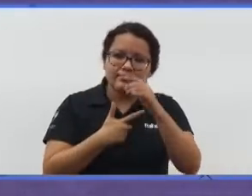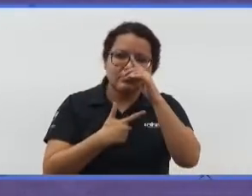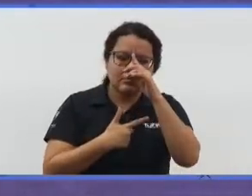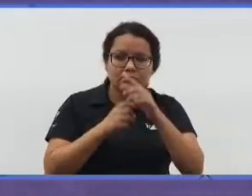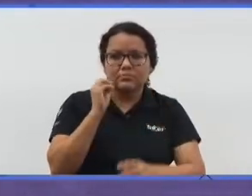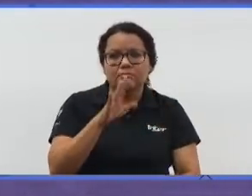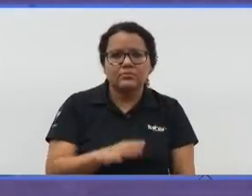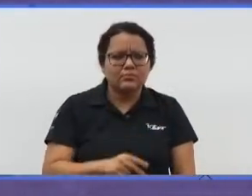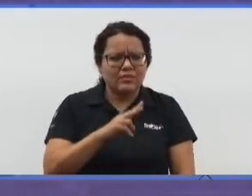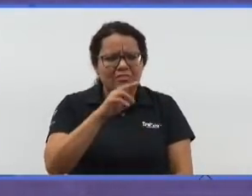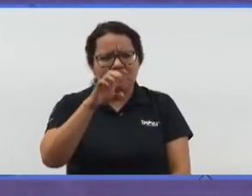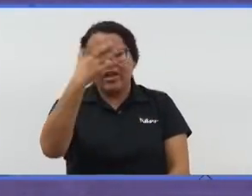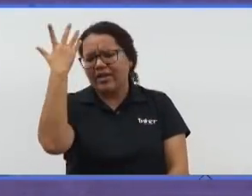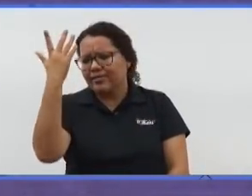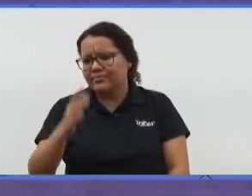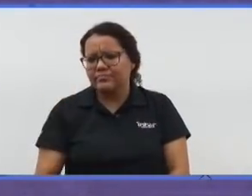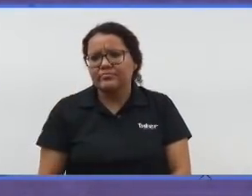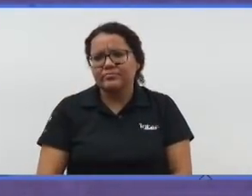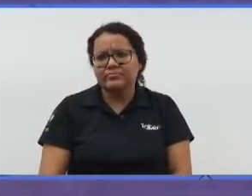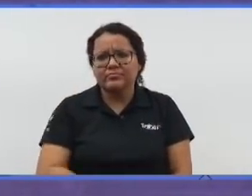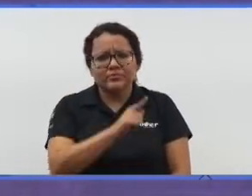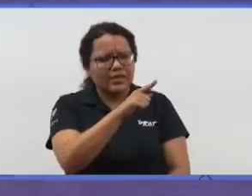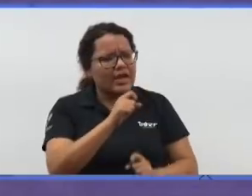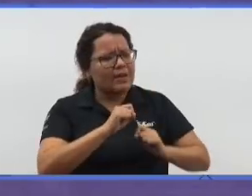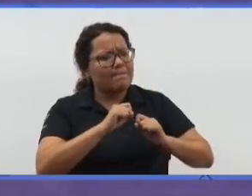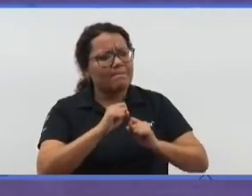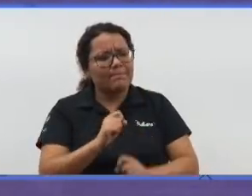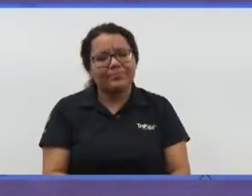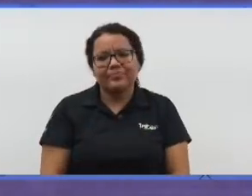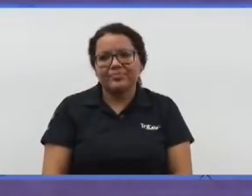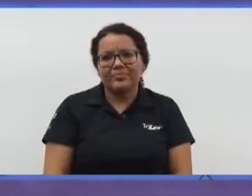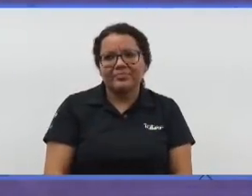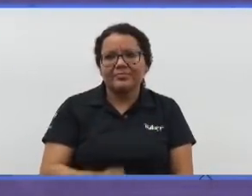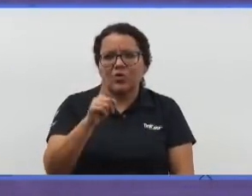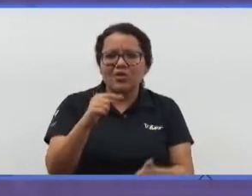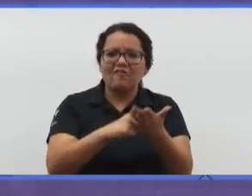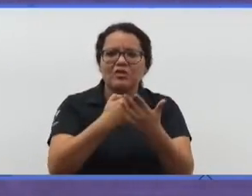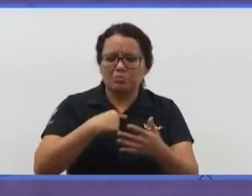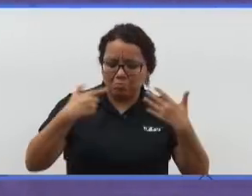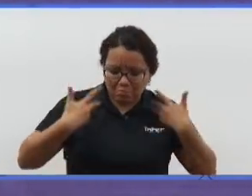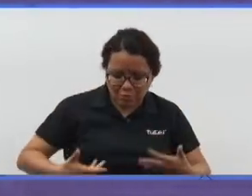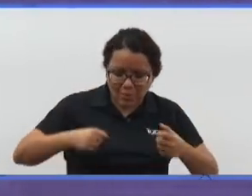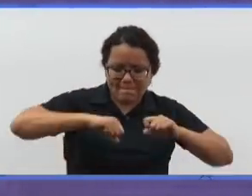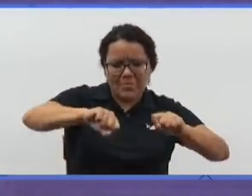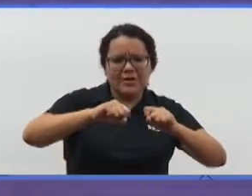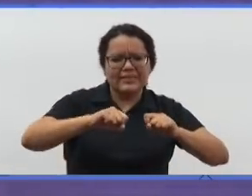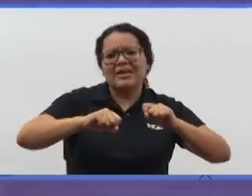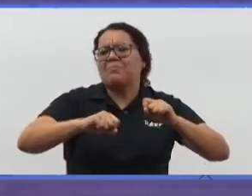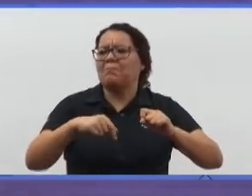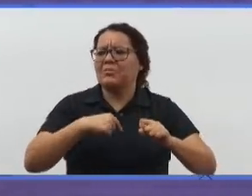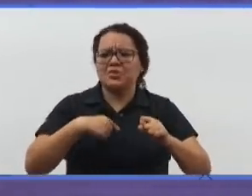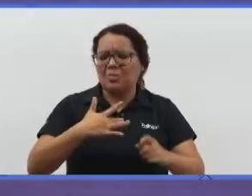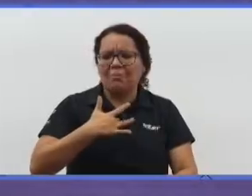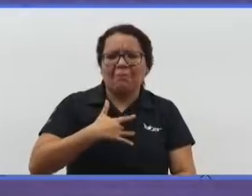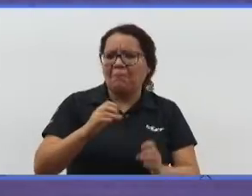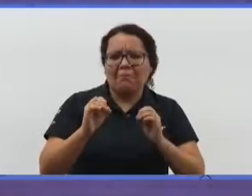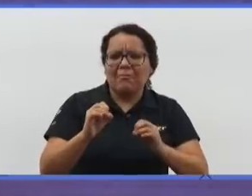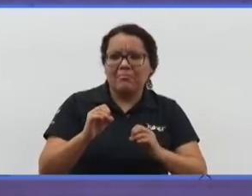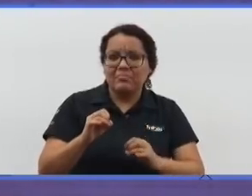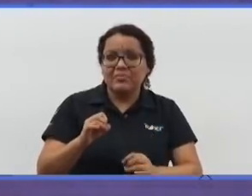que decimos ver una vez muertos uno no sabe que hacen al que hagan lo que quieran a mí mi jefe me dio instrucciones específicas